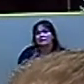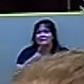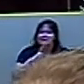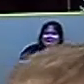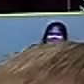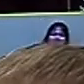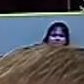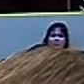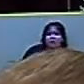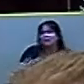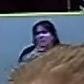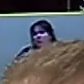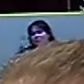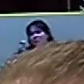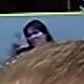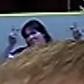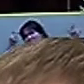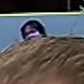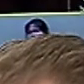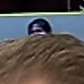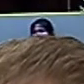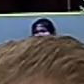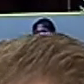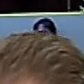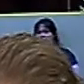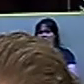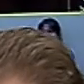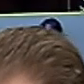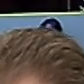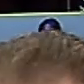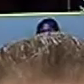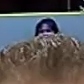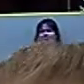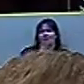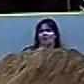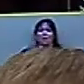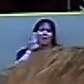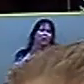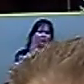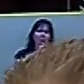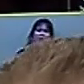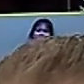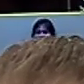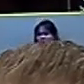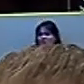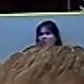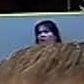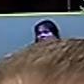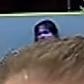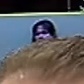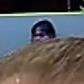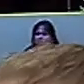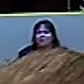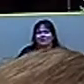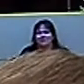mayoría relativa gobernaba con los nacionalistas catalanes son los nacionalistas vascos del concibo con el pv siempre es más felipe gonzález